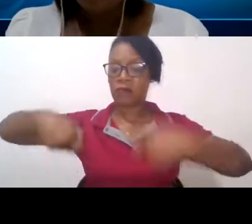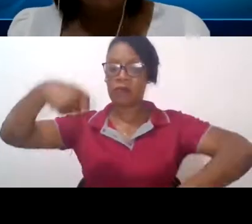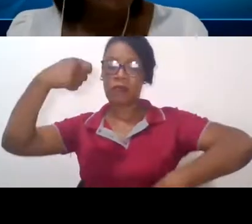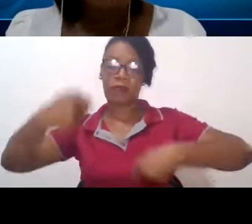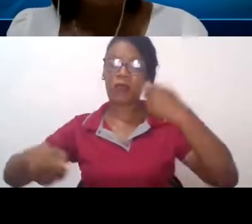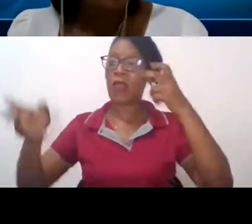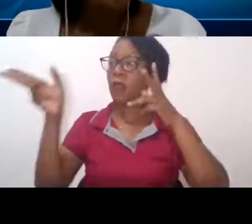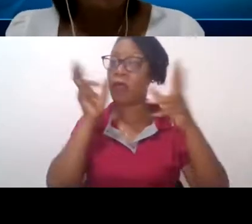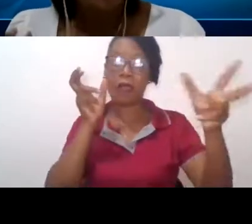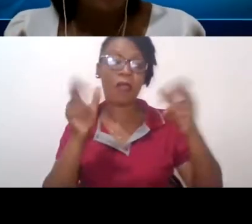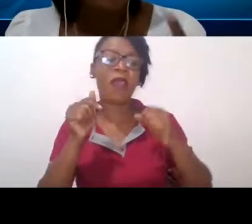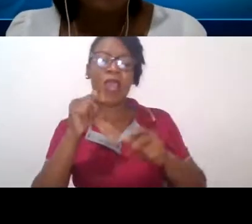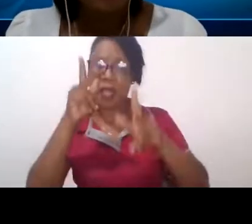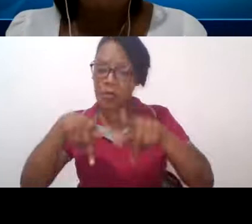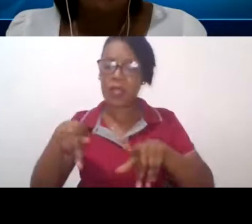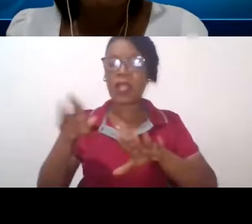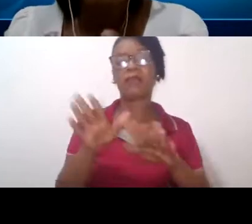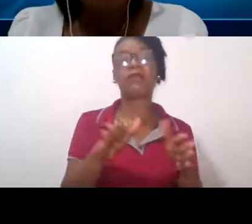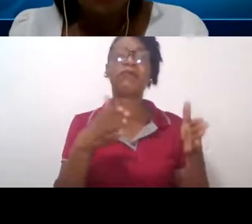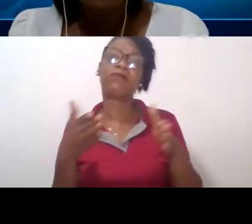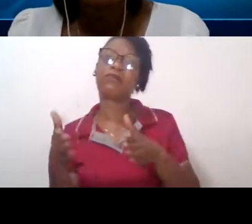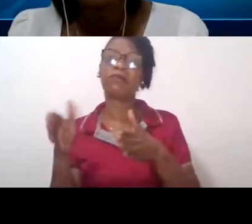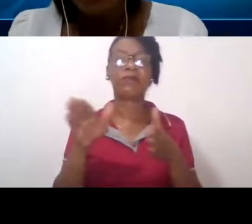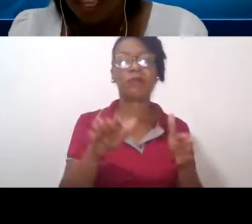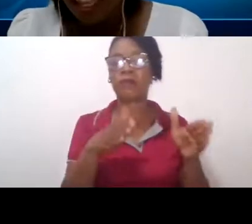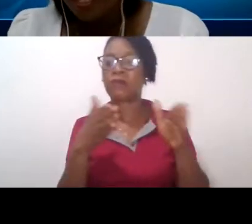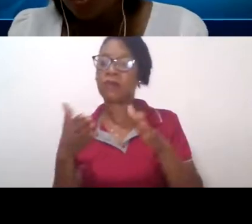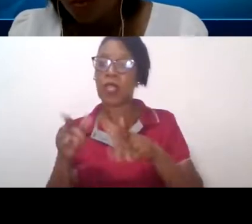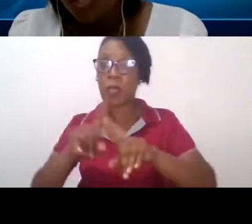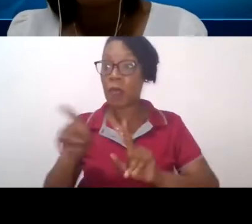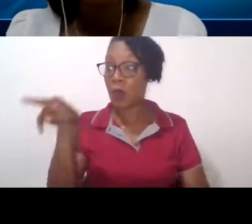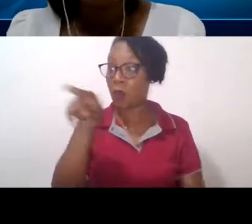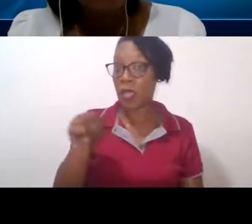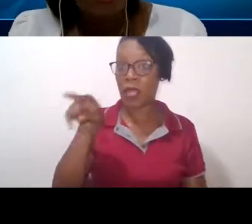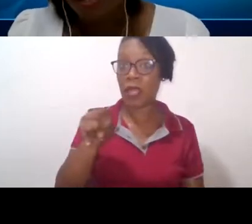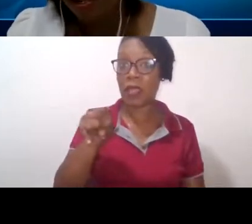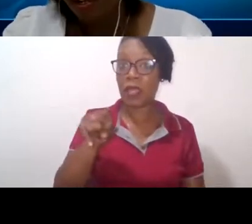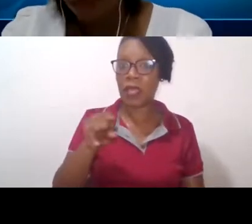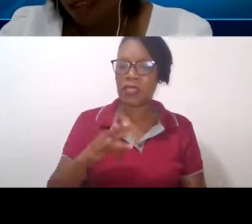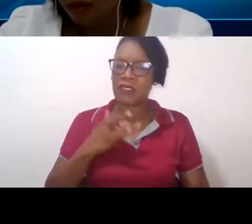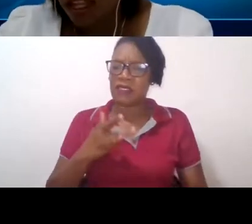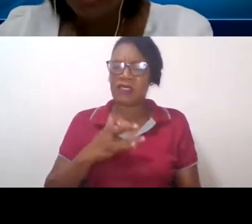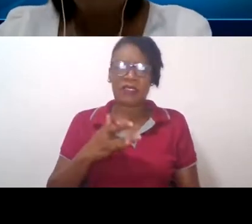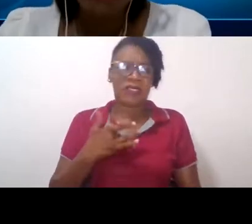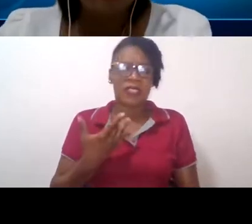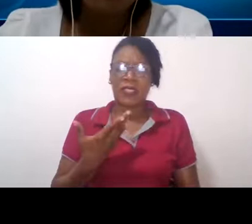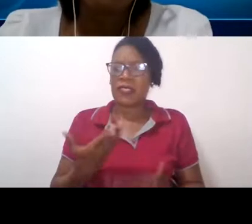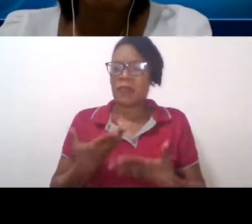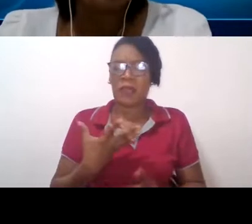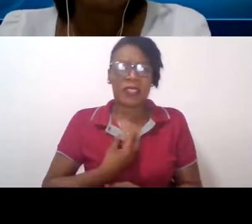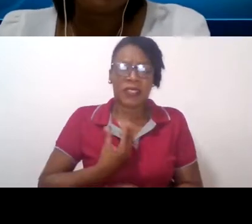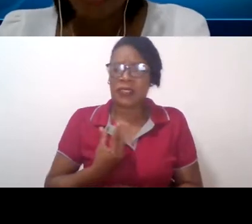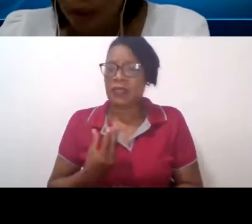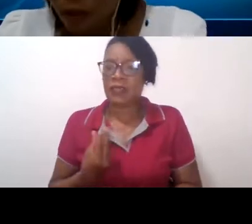muchos pueden estar moviéndose al son de la banda, pero para ellos es un estímulo que les genera miedo. También